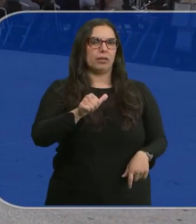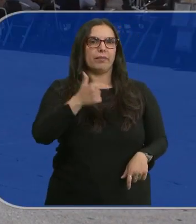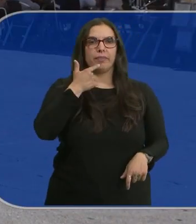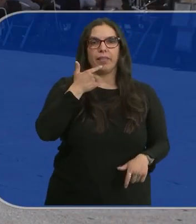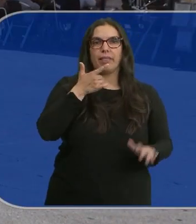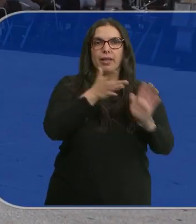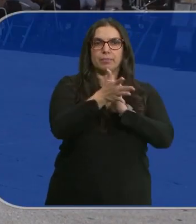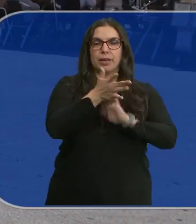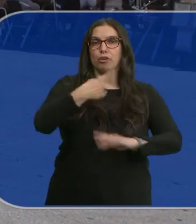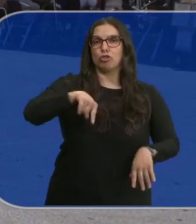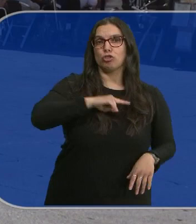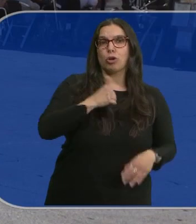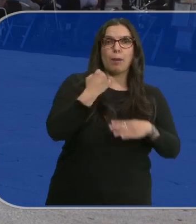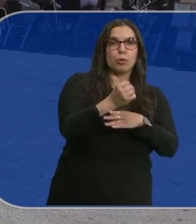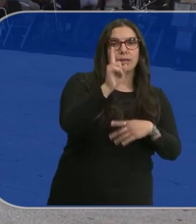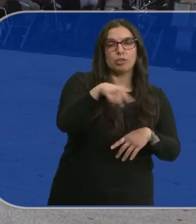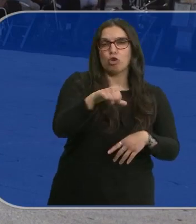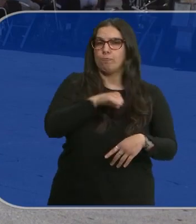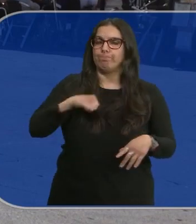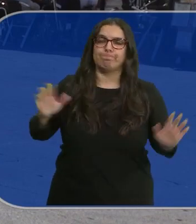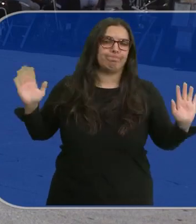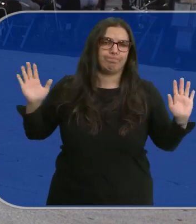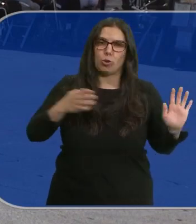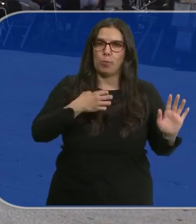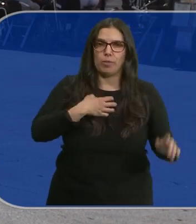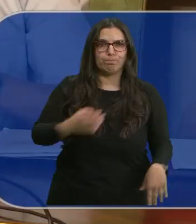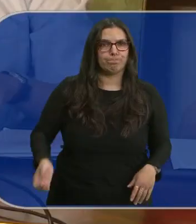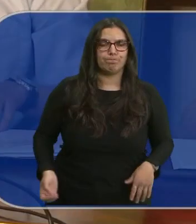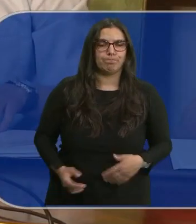qué no tienen autonomía para poder apoyar nada.